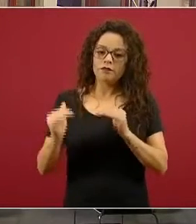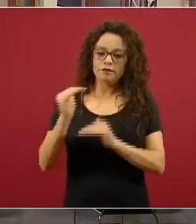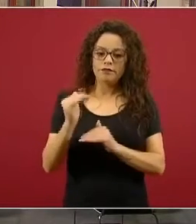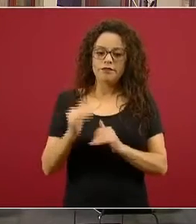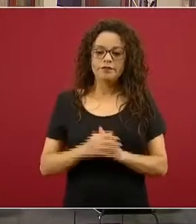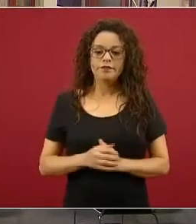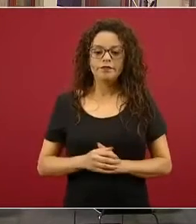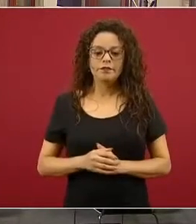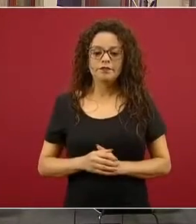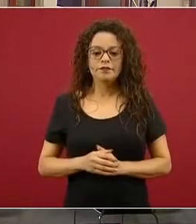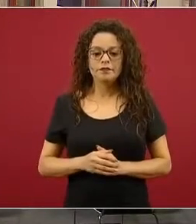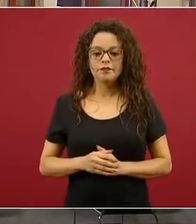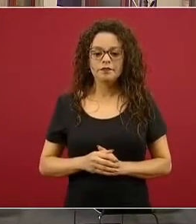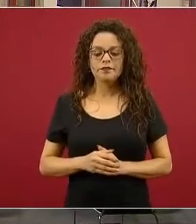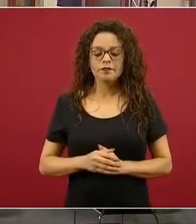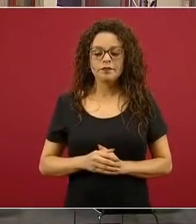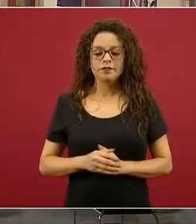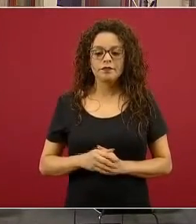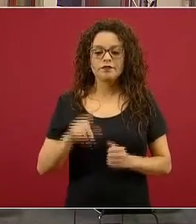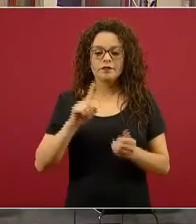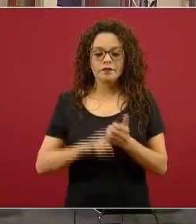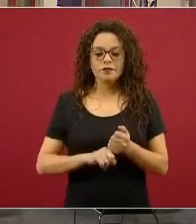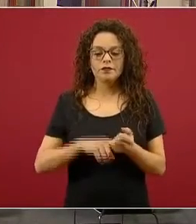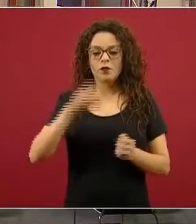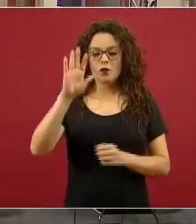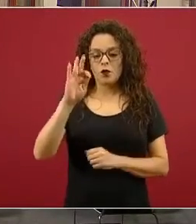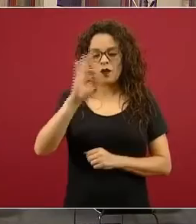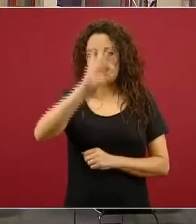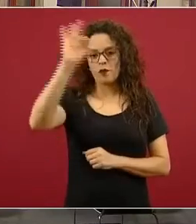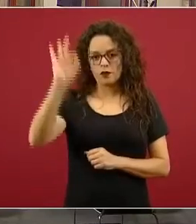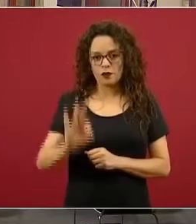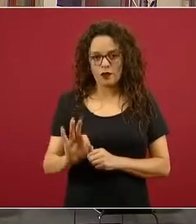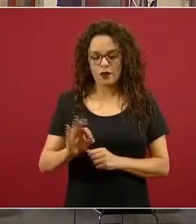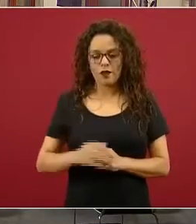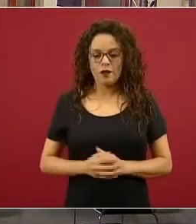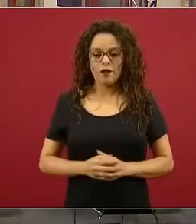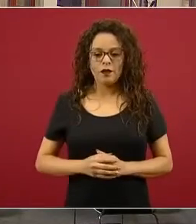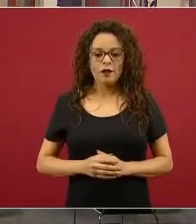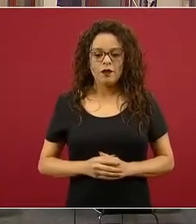41, en la semana 41 un 40%.